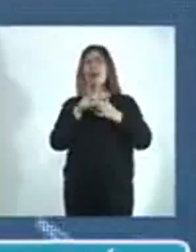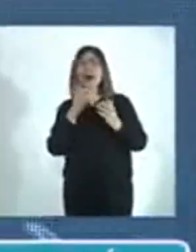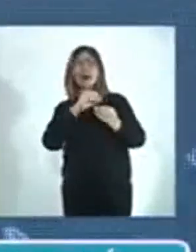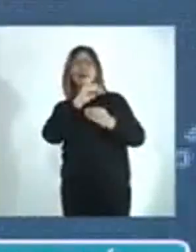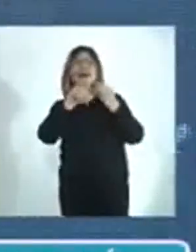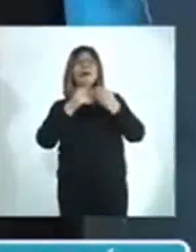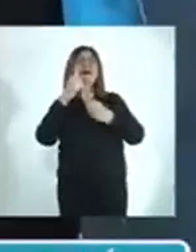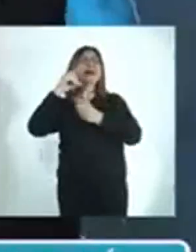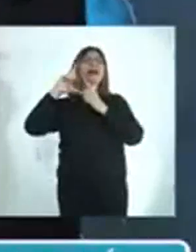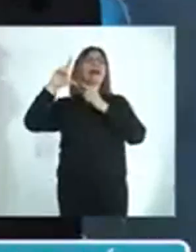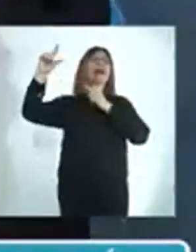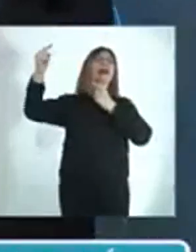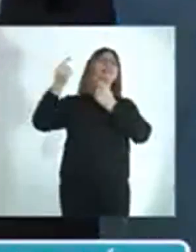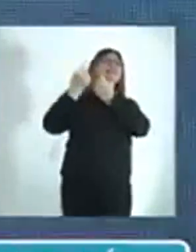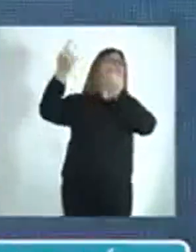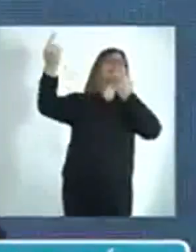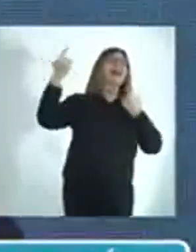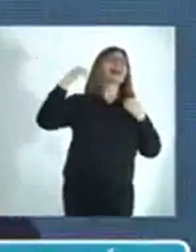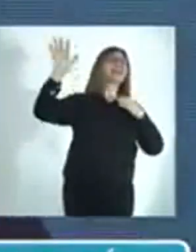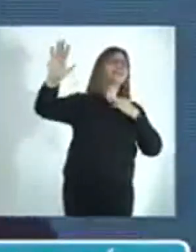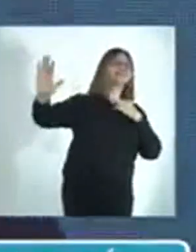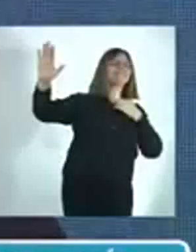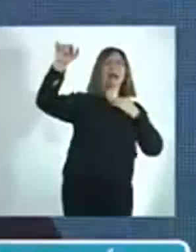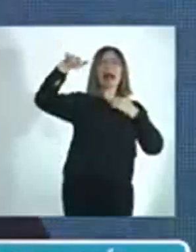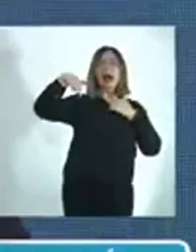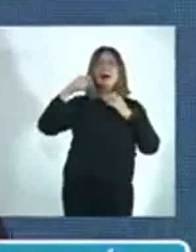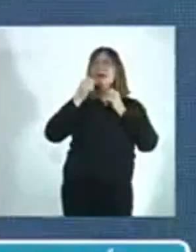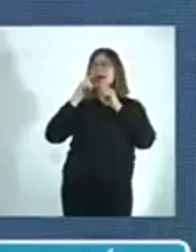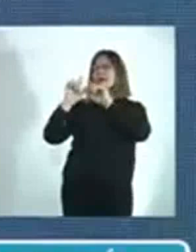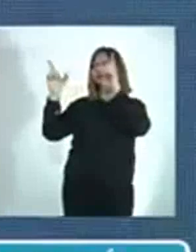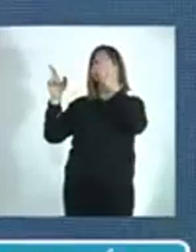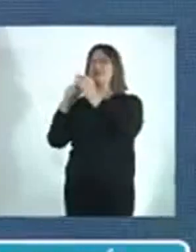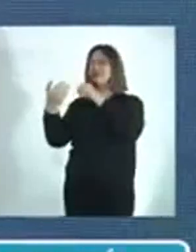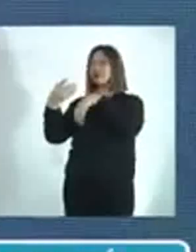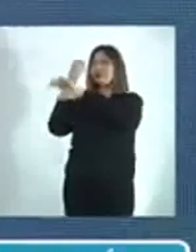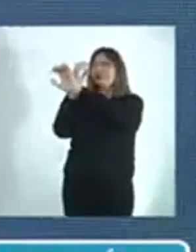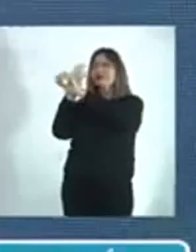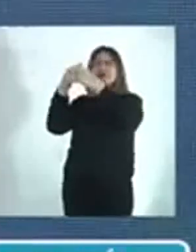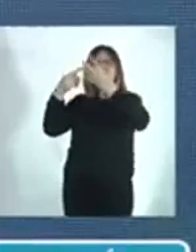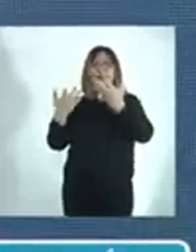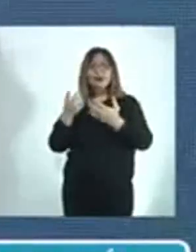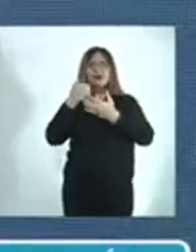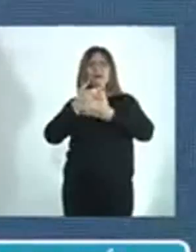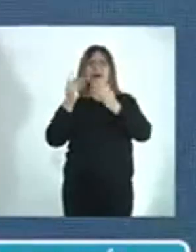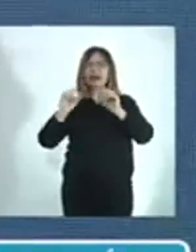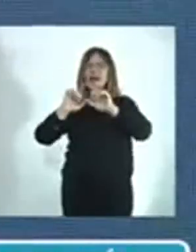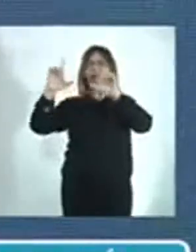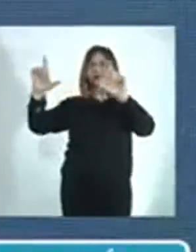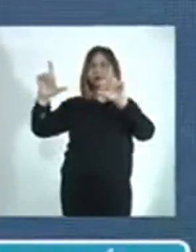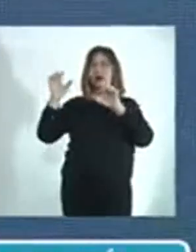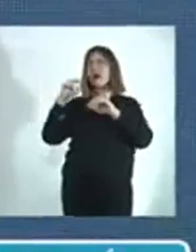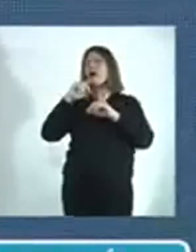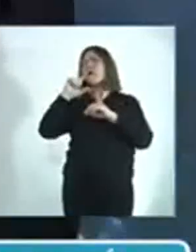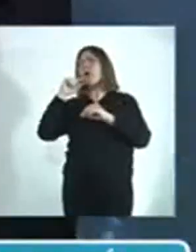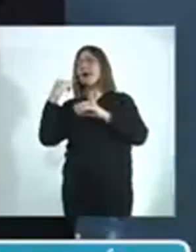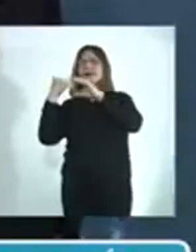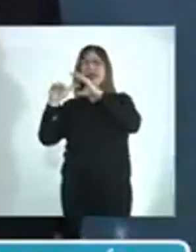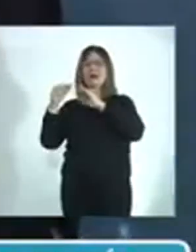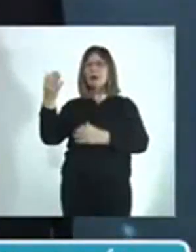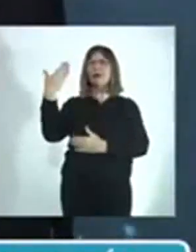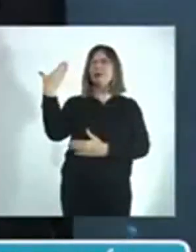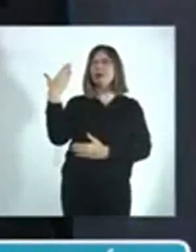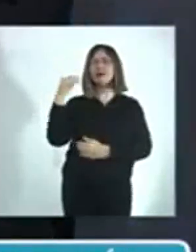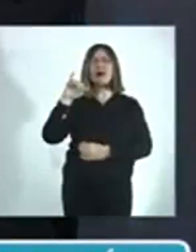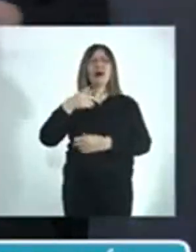se ha acercado a cada una de las familias. Por ahí las distancias, sí, son muy lejos, pero a través de una pantalla, de un WhatsApp, de una videoconferencia, de